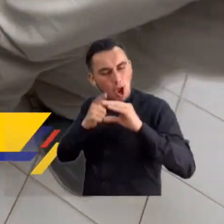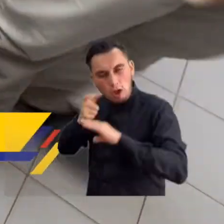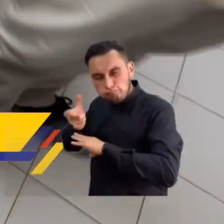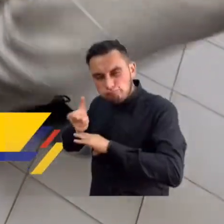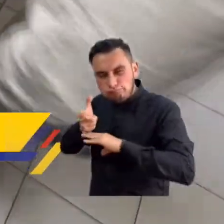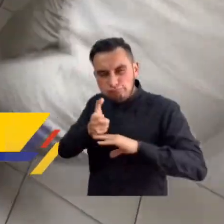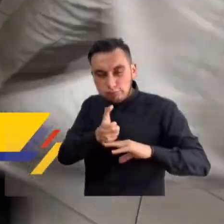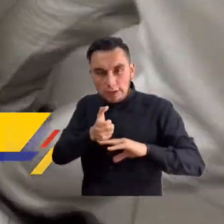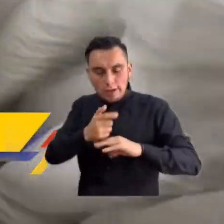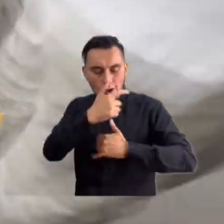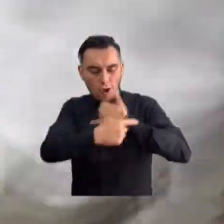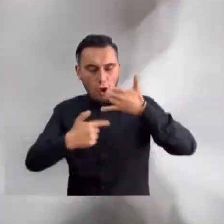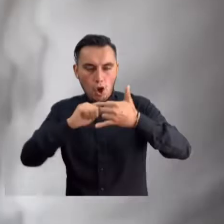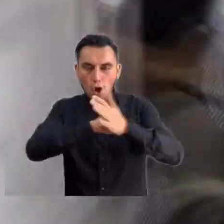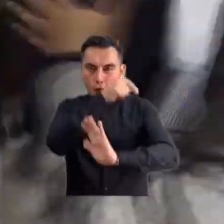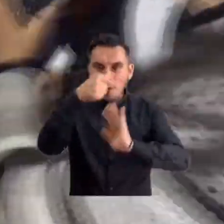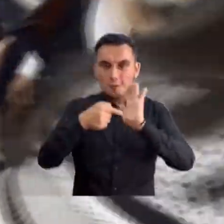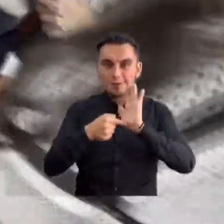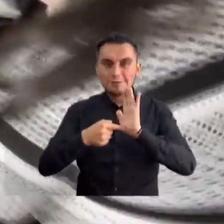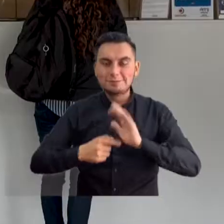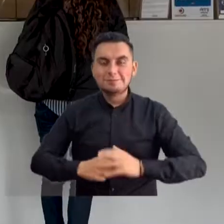la Contraloría en todo el país.